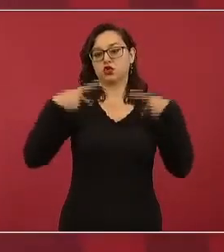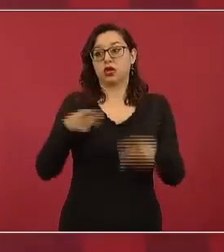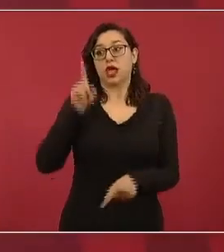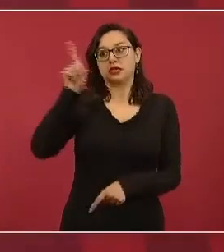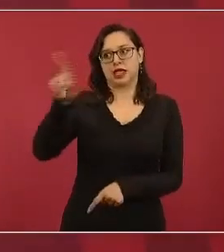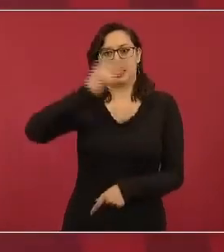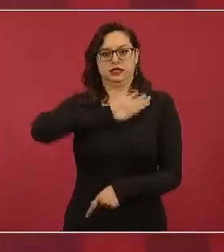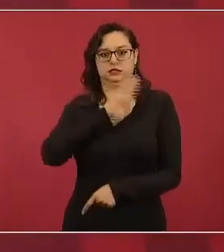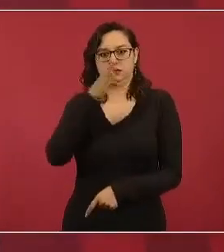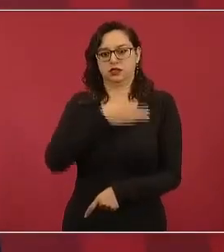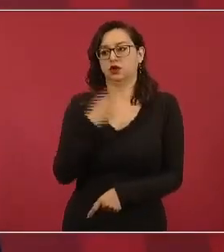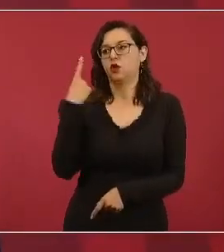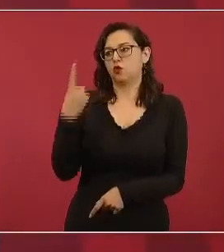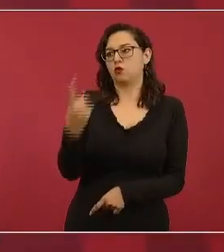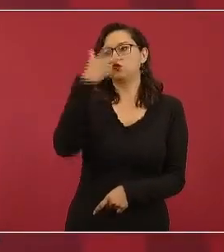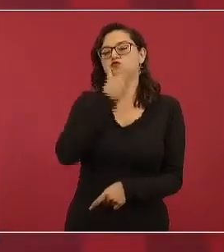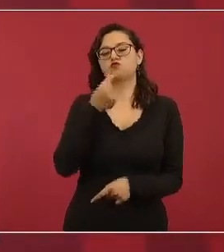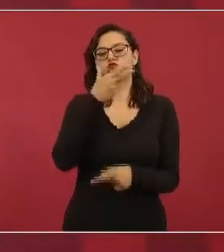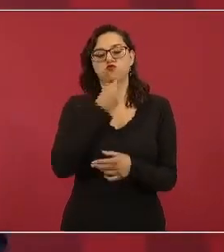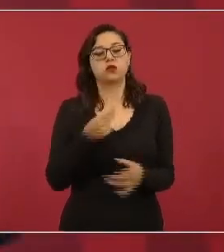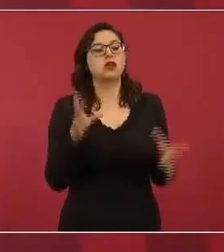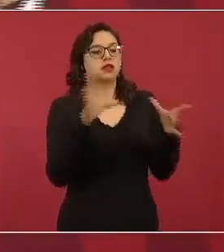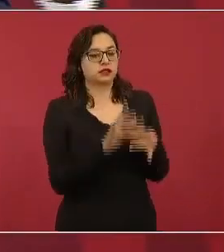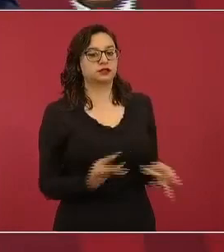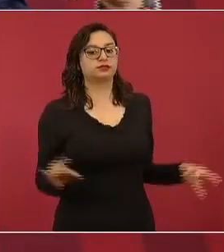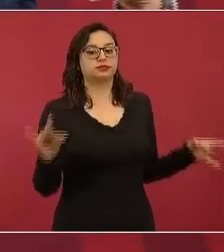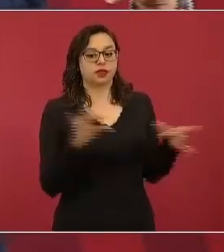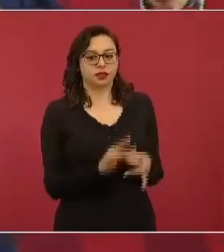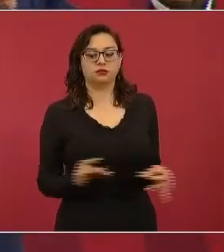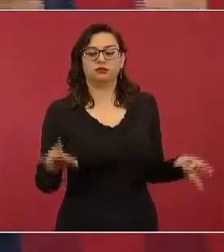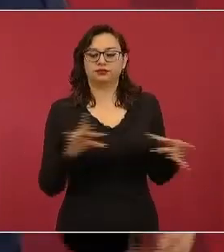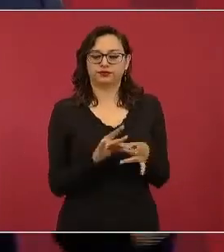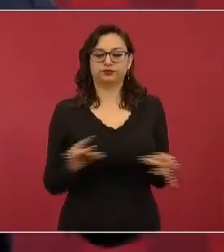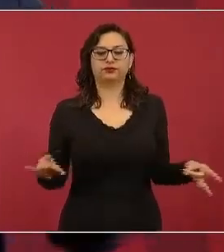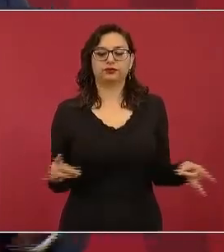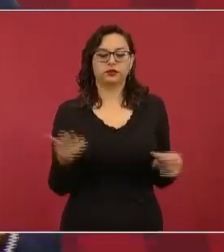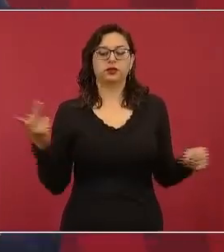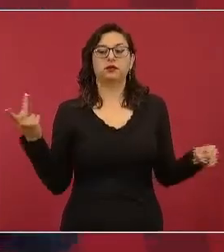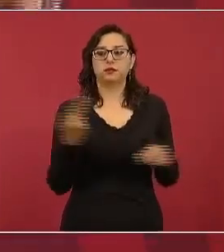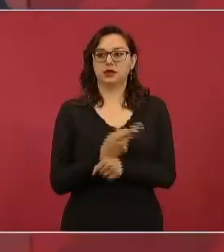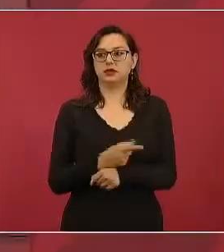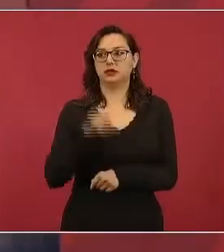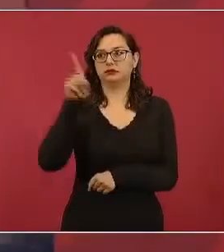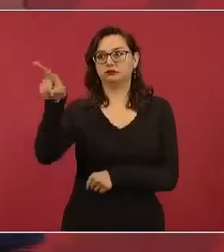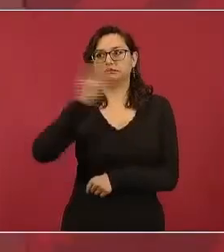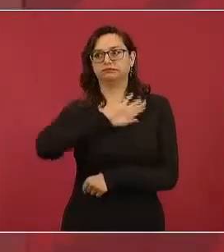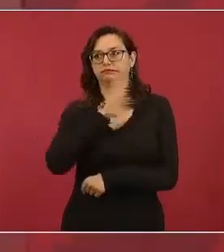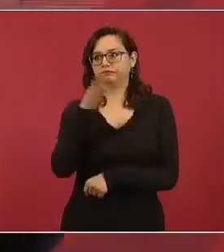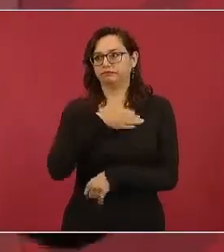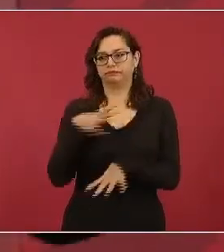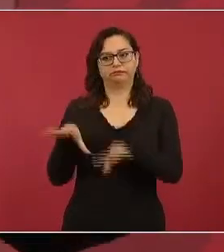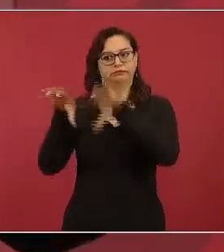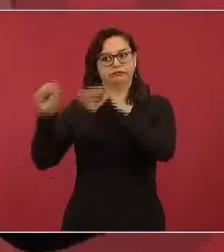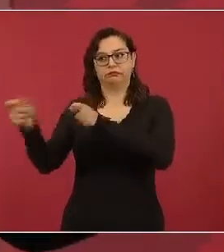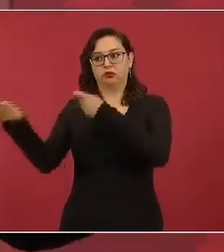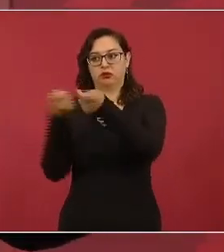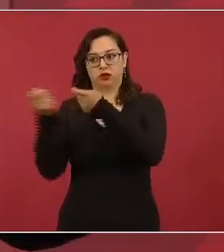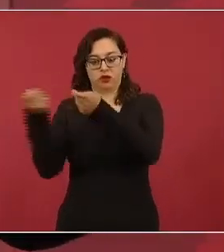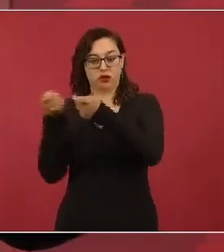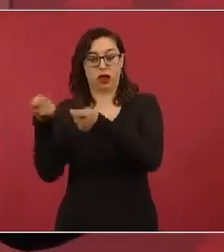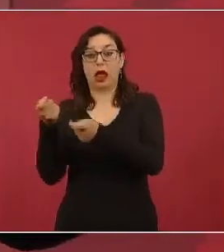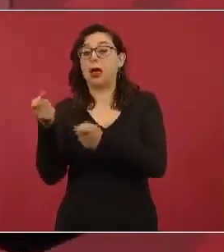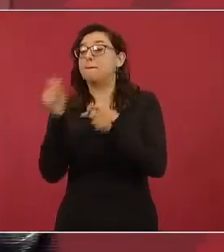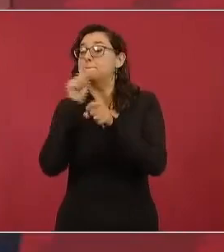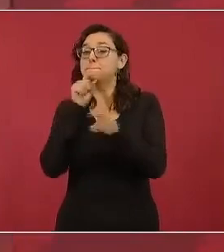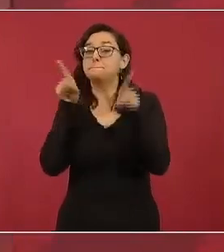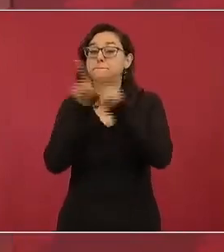se mantiene en España, que impusieron en México, pero que nosotros ya